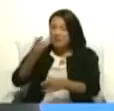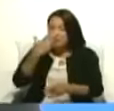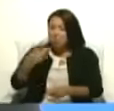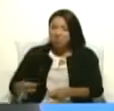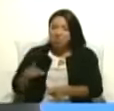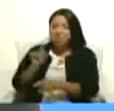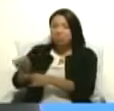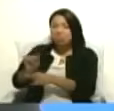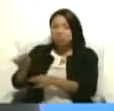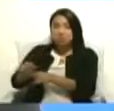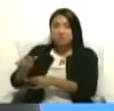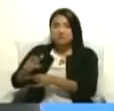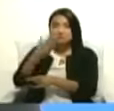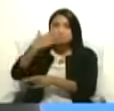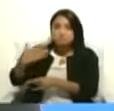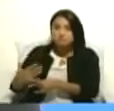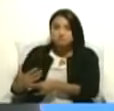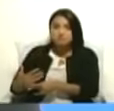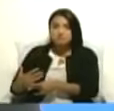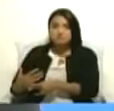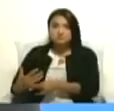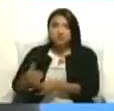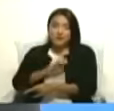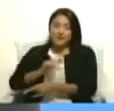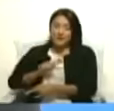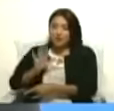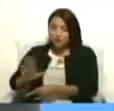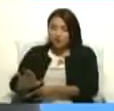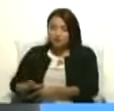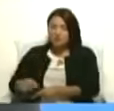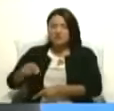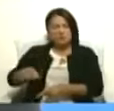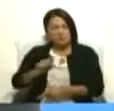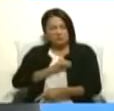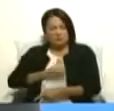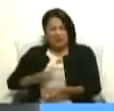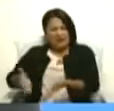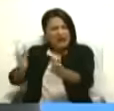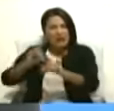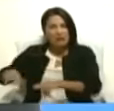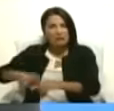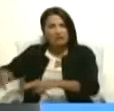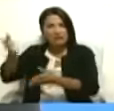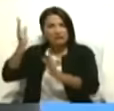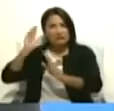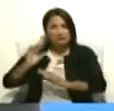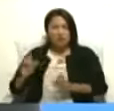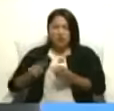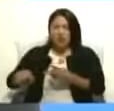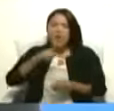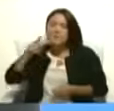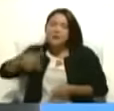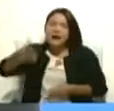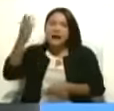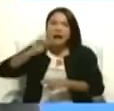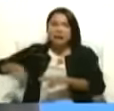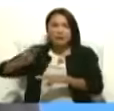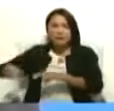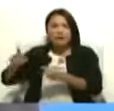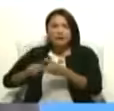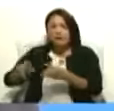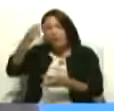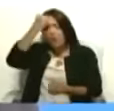apreciativos sobre su carácter este chico es cobarde o bien es malvado es